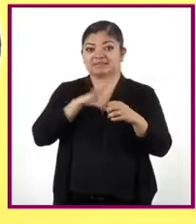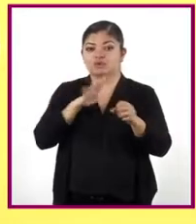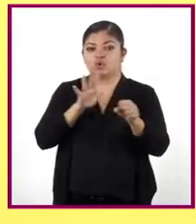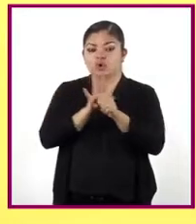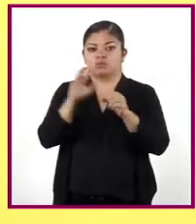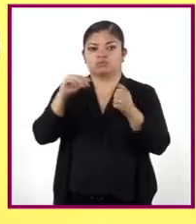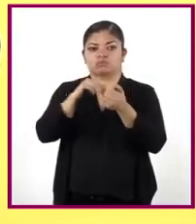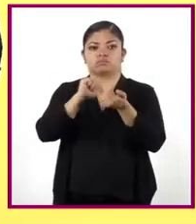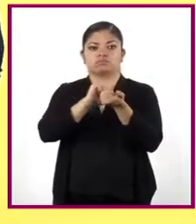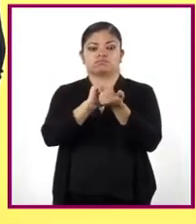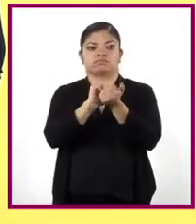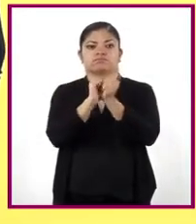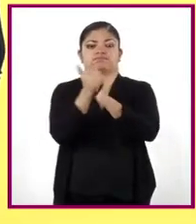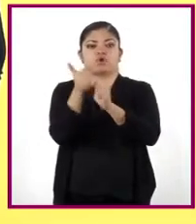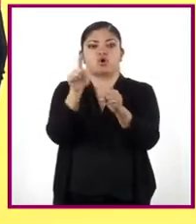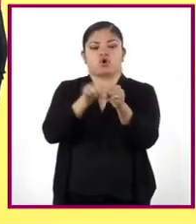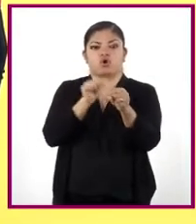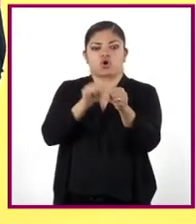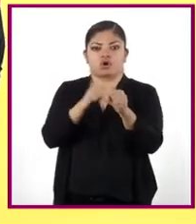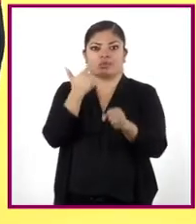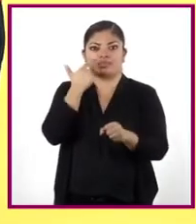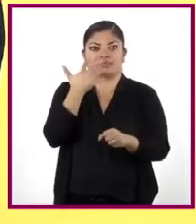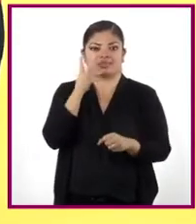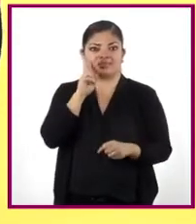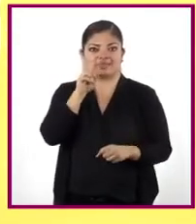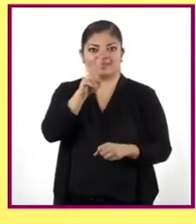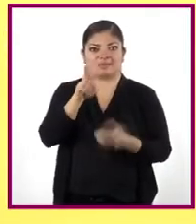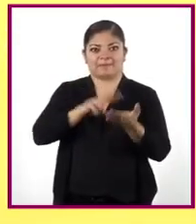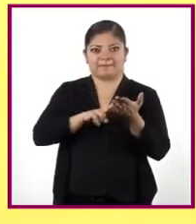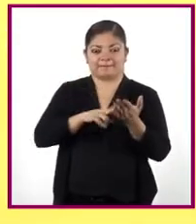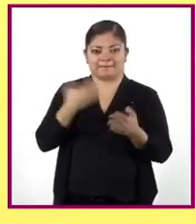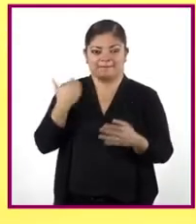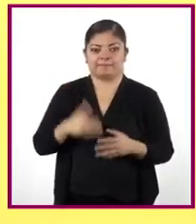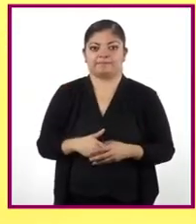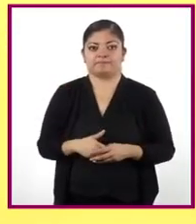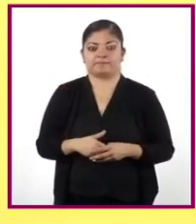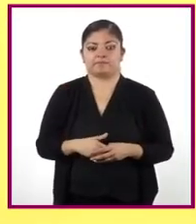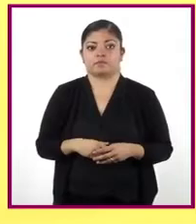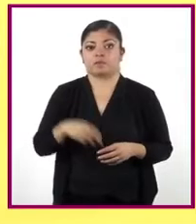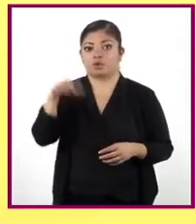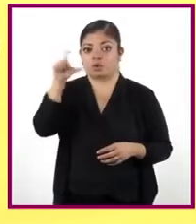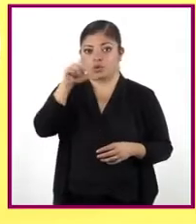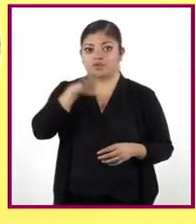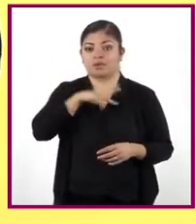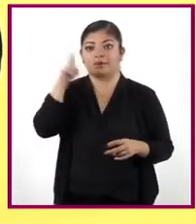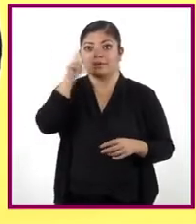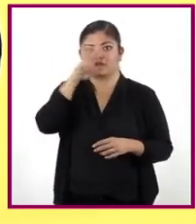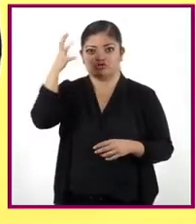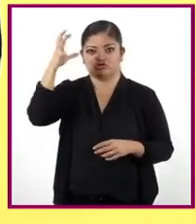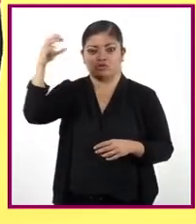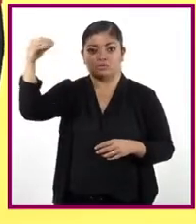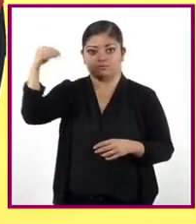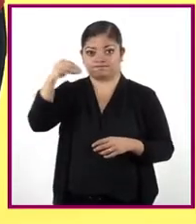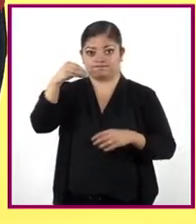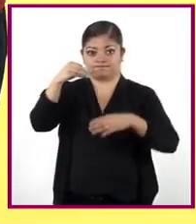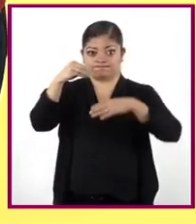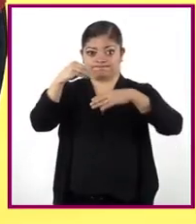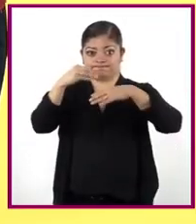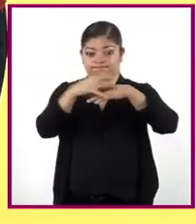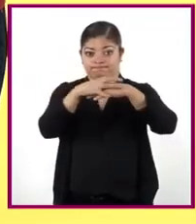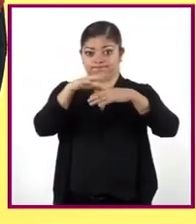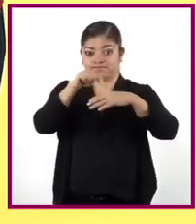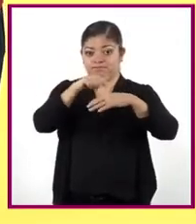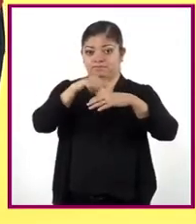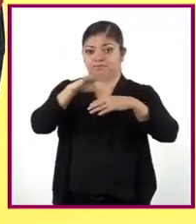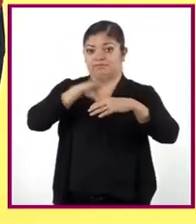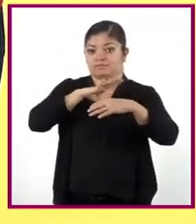se produce uno de los colores que podemos observar. Cuando las partículas del viento solar chocan con el oxígeno presente